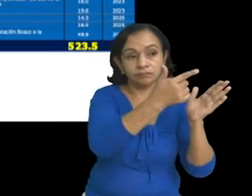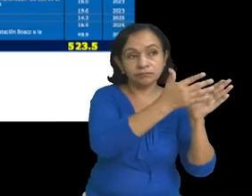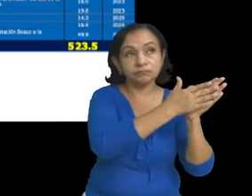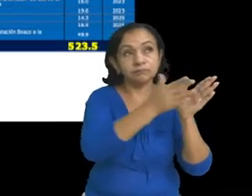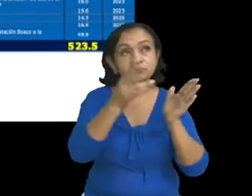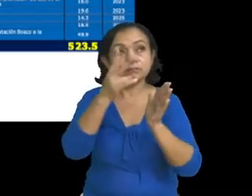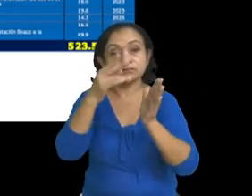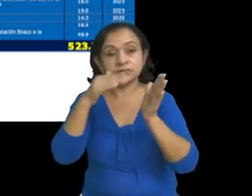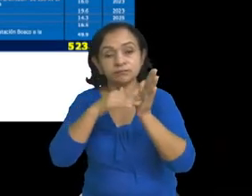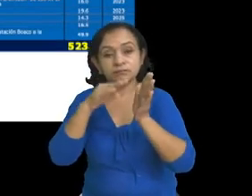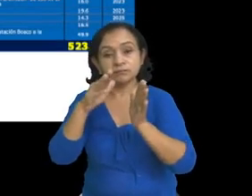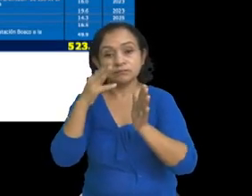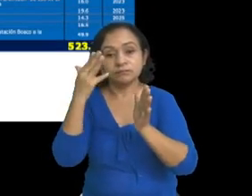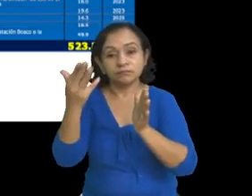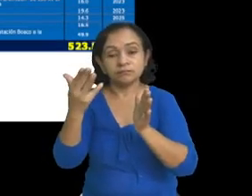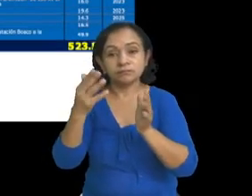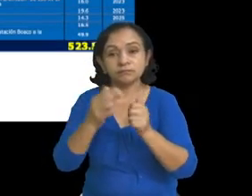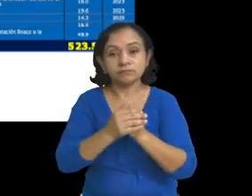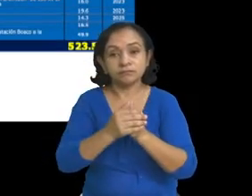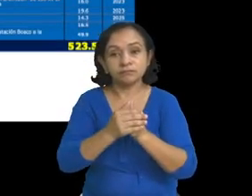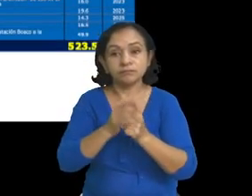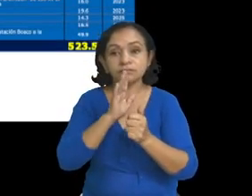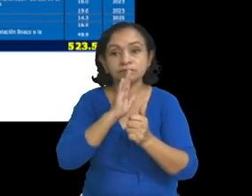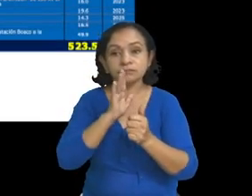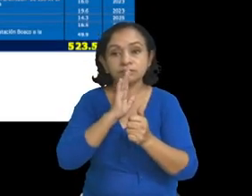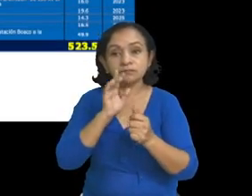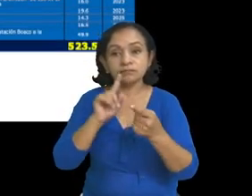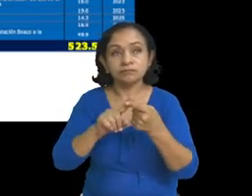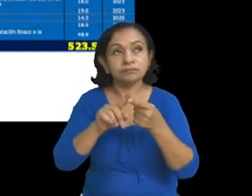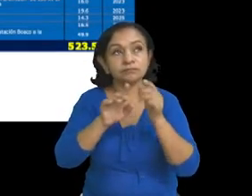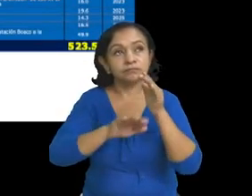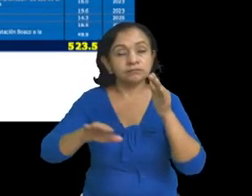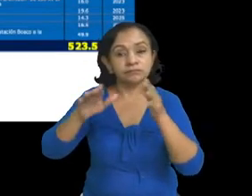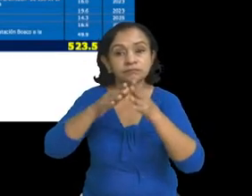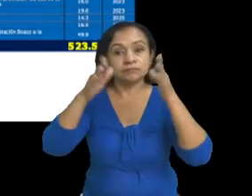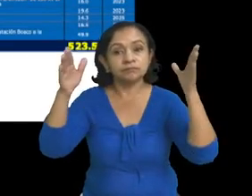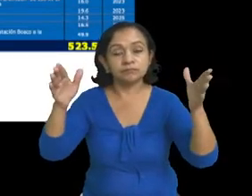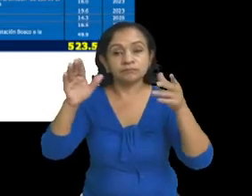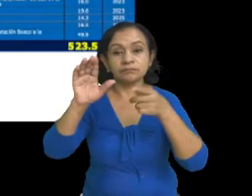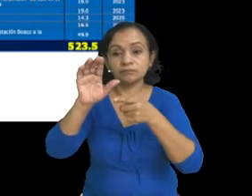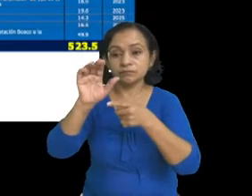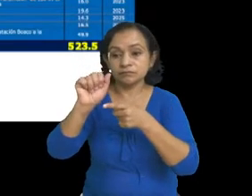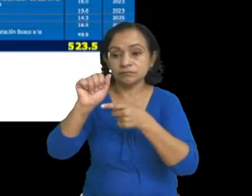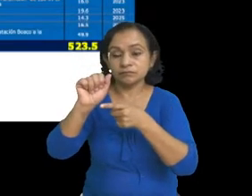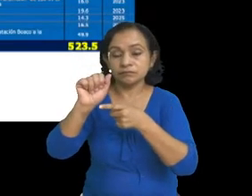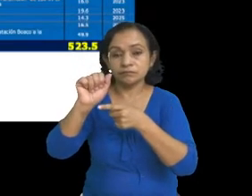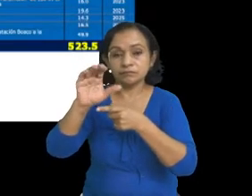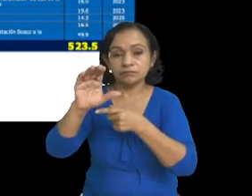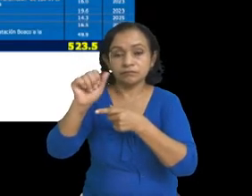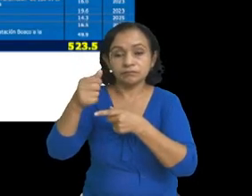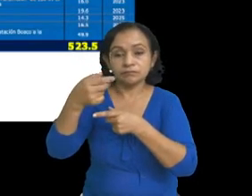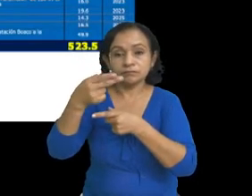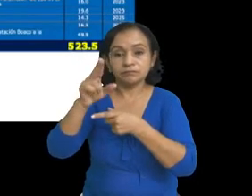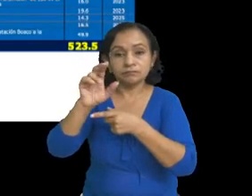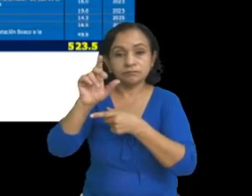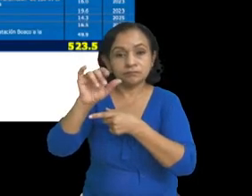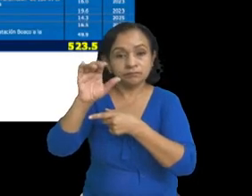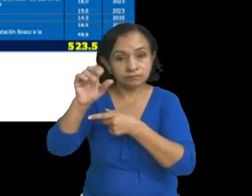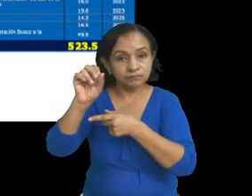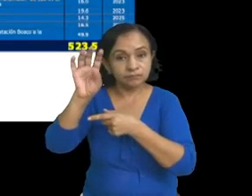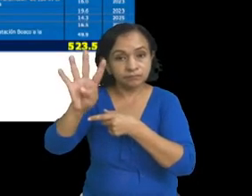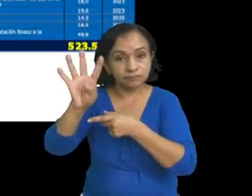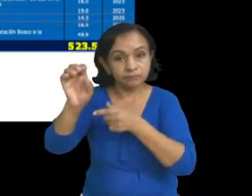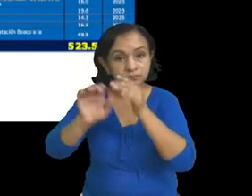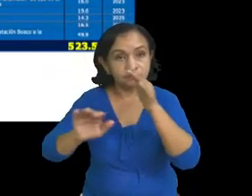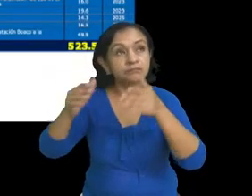2017-2019, pero en este año 2020 estamos hablando de la ampliación de la subestación a Cahualinca. Vamos a instalar un segundo transformador de 40, ya las obras